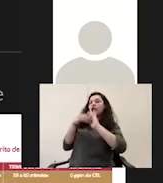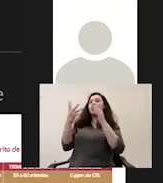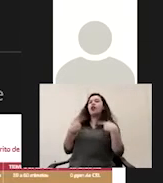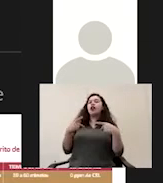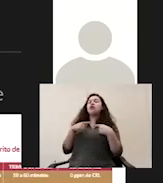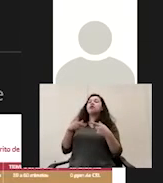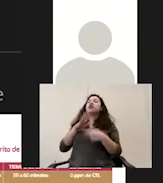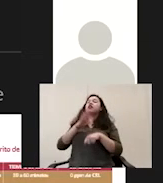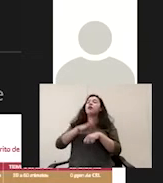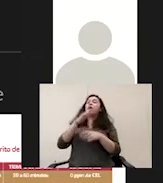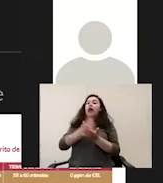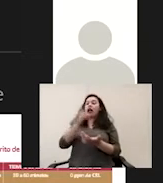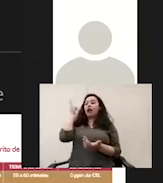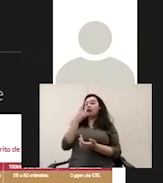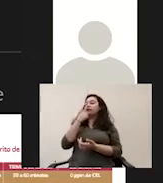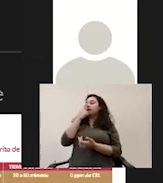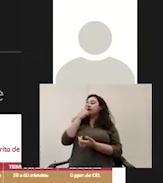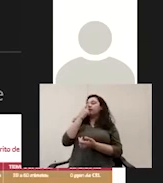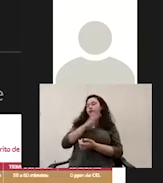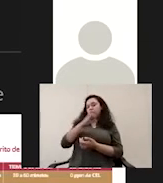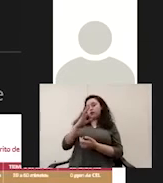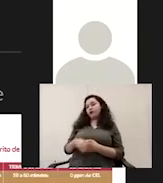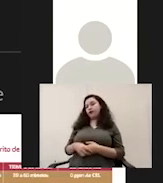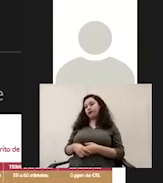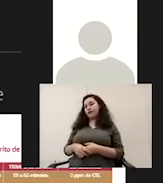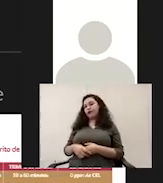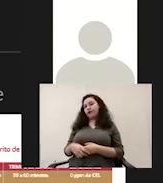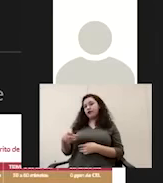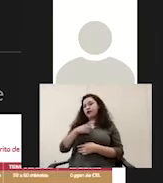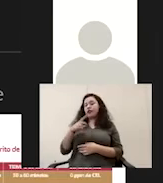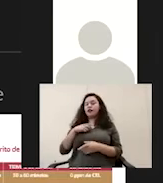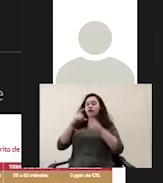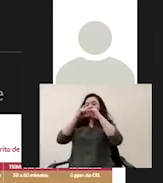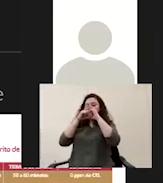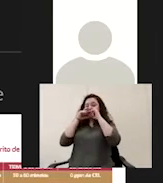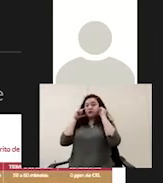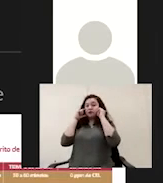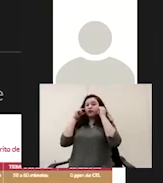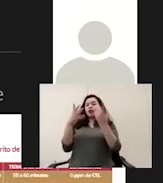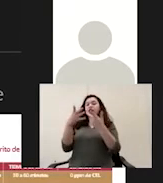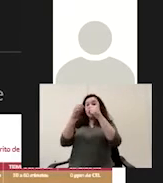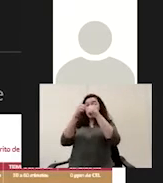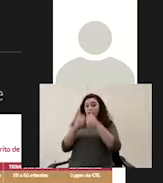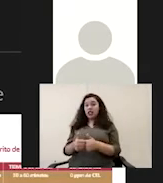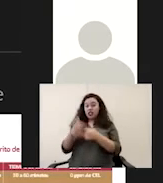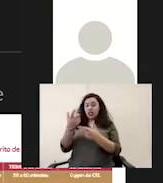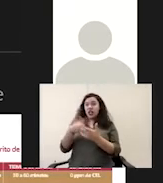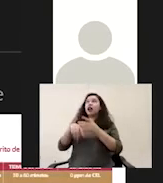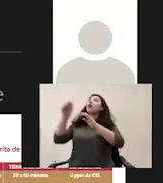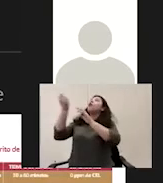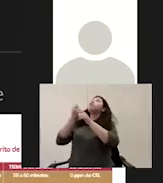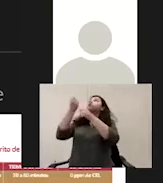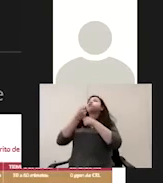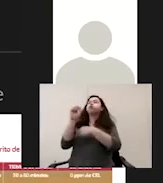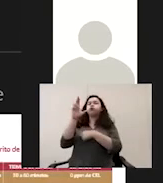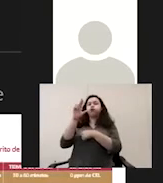persona que se encuentre haciendo esa actividad. Por eso es que hay que ponerse un cubrebocas y no hay que permanecer mucho tiempo allá adentro.